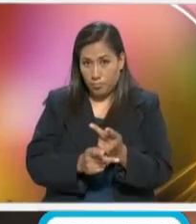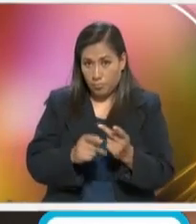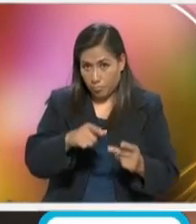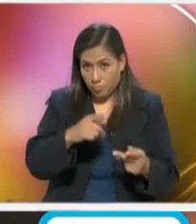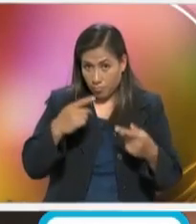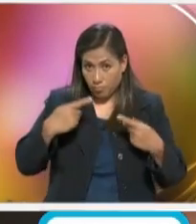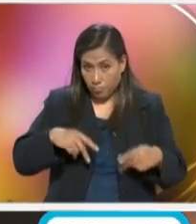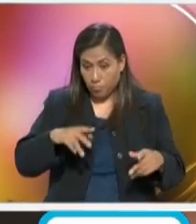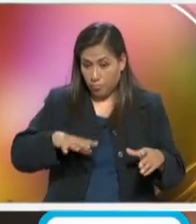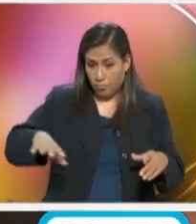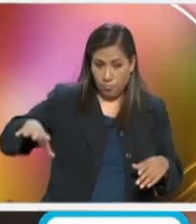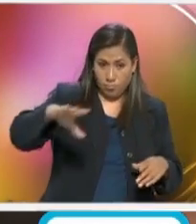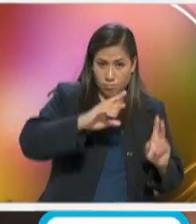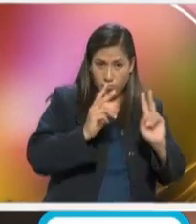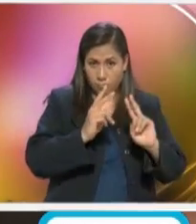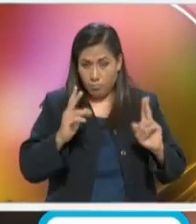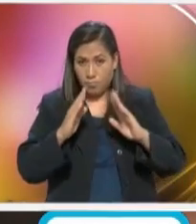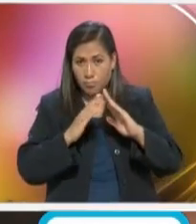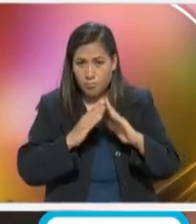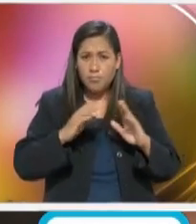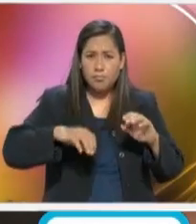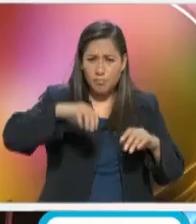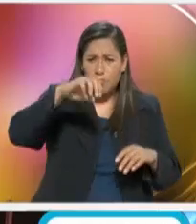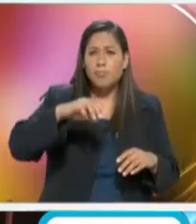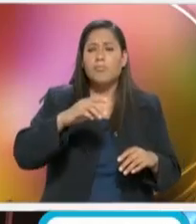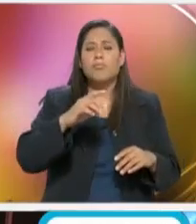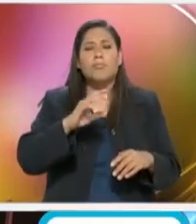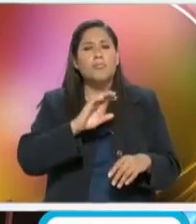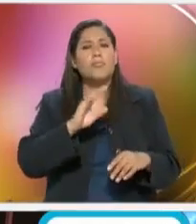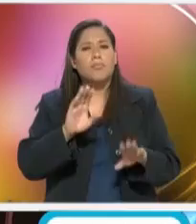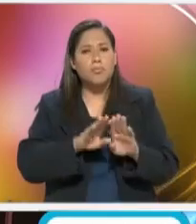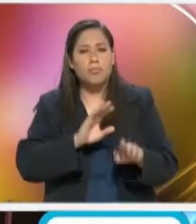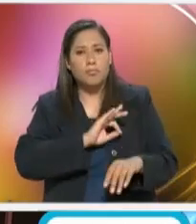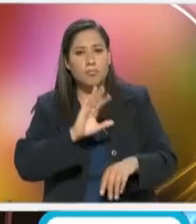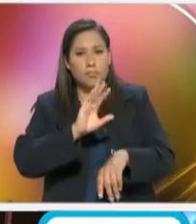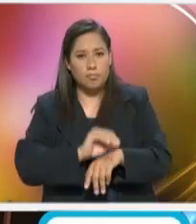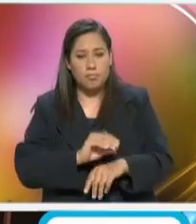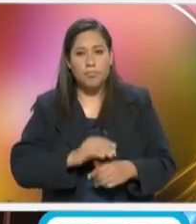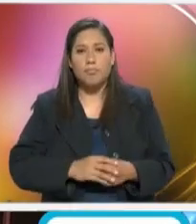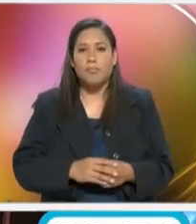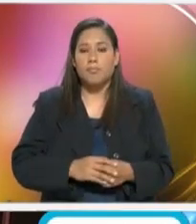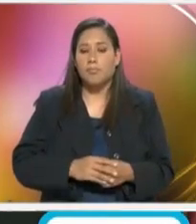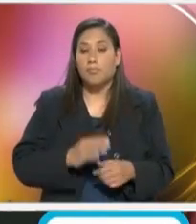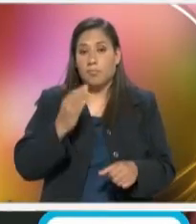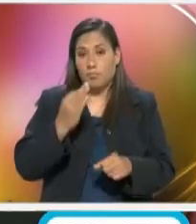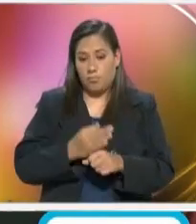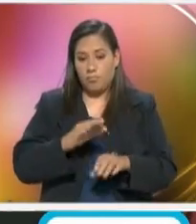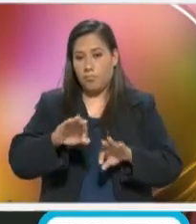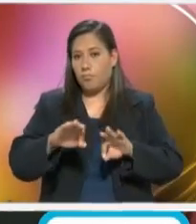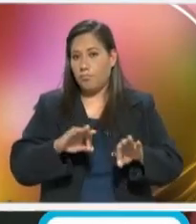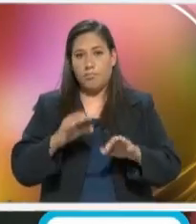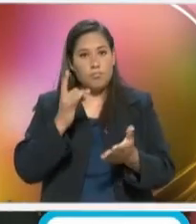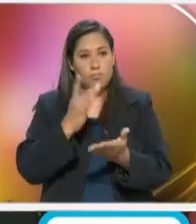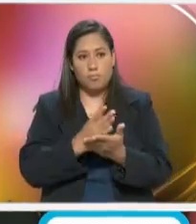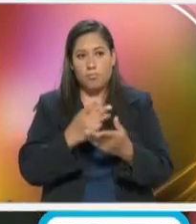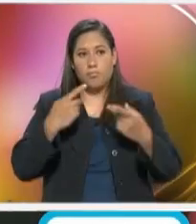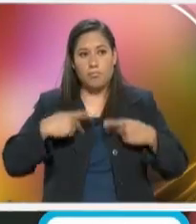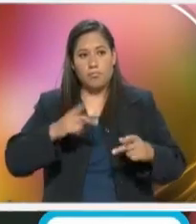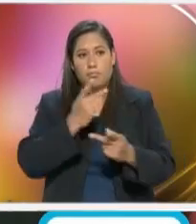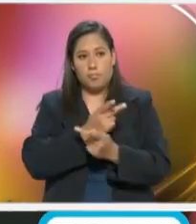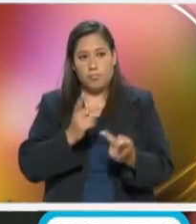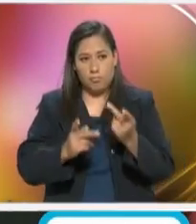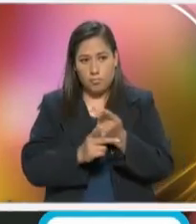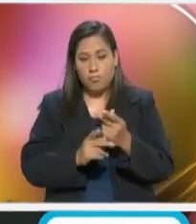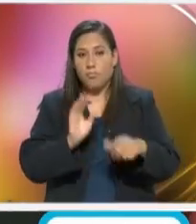en la comunidad? ¿Desde qué edad, digamos, es permitido que puedan hacerlo? No, bueno, evidentemente estamos trabajando solamente con los productores, Sí. con